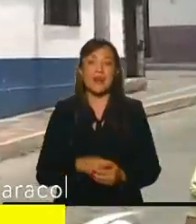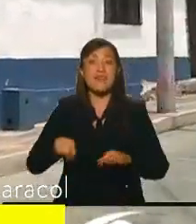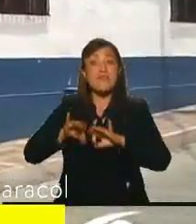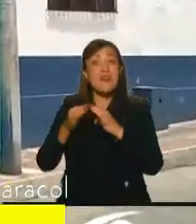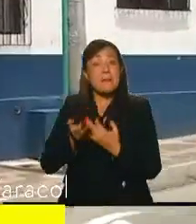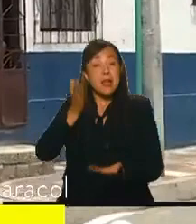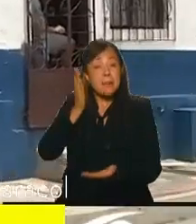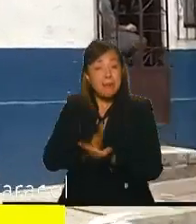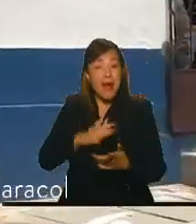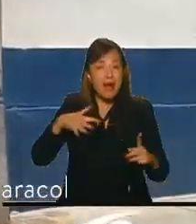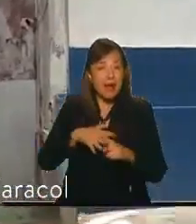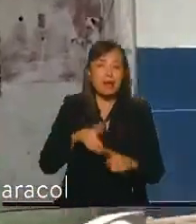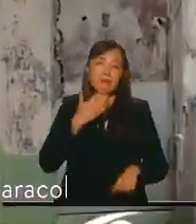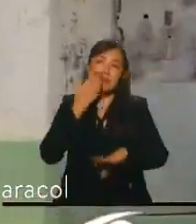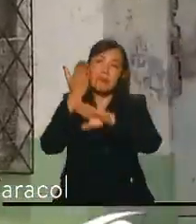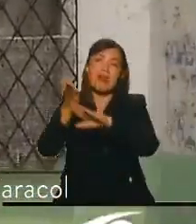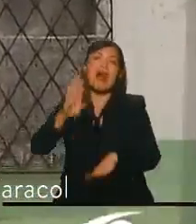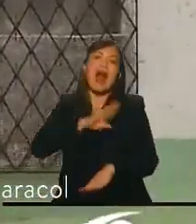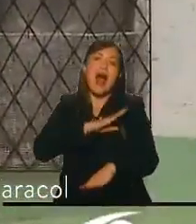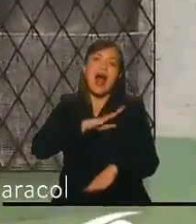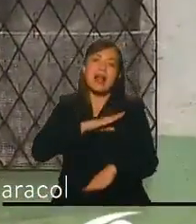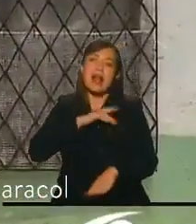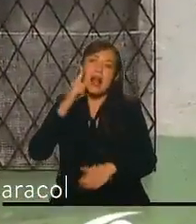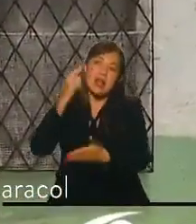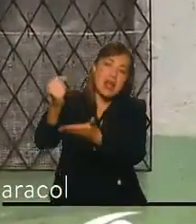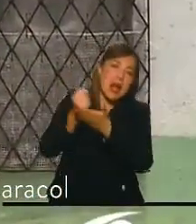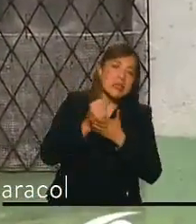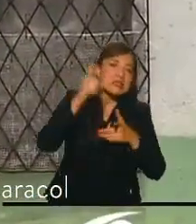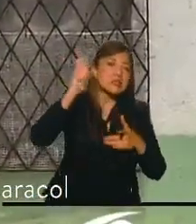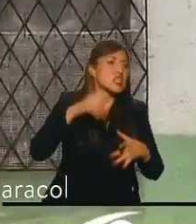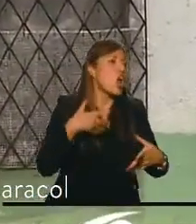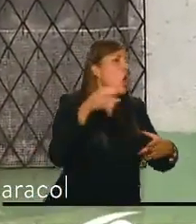familia afectada pidió ayuda a la alcaldía para encontrar un lugar en donde vivir.